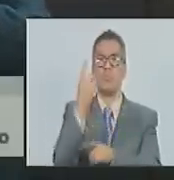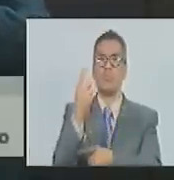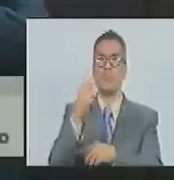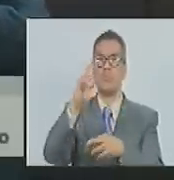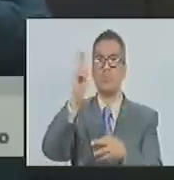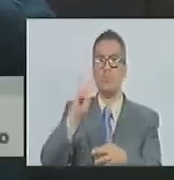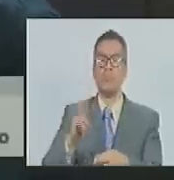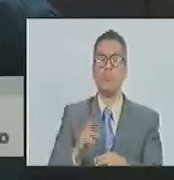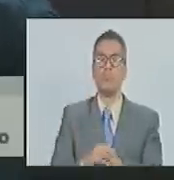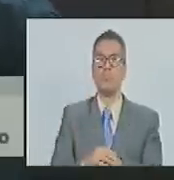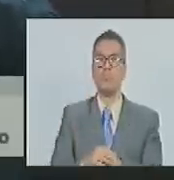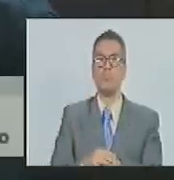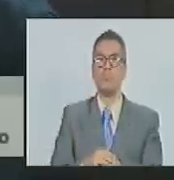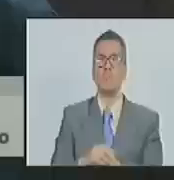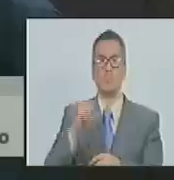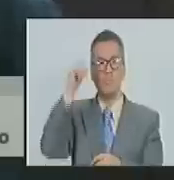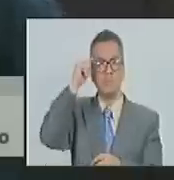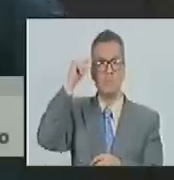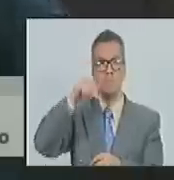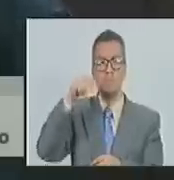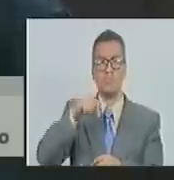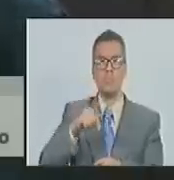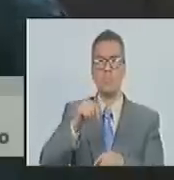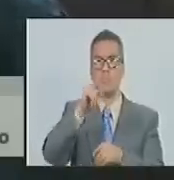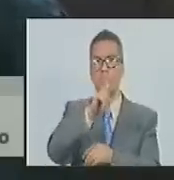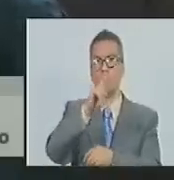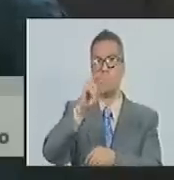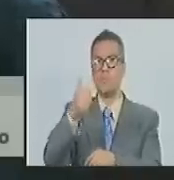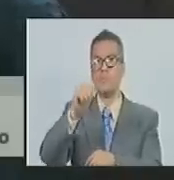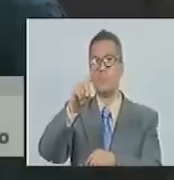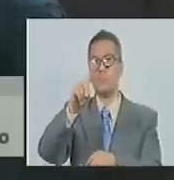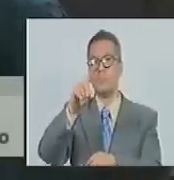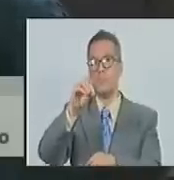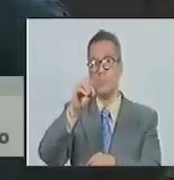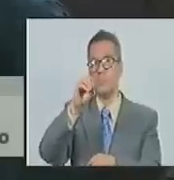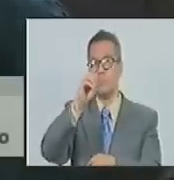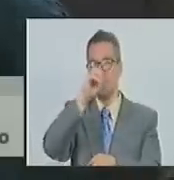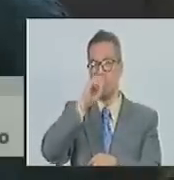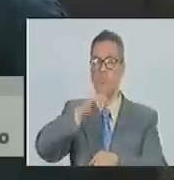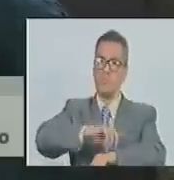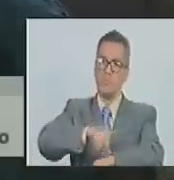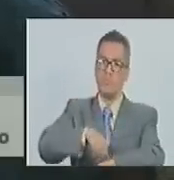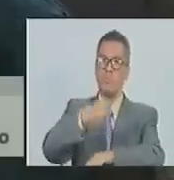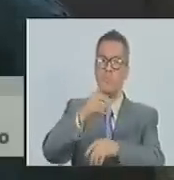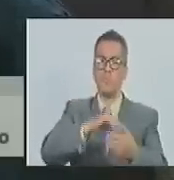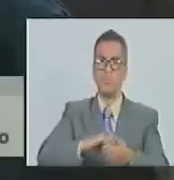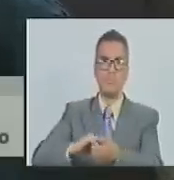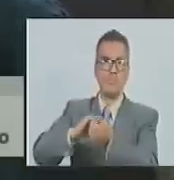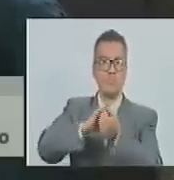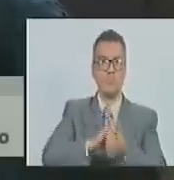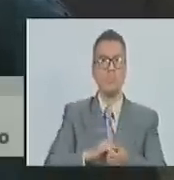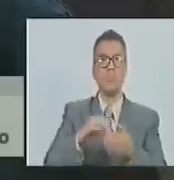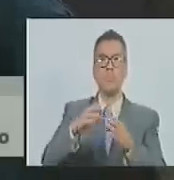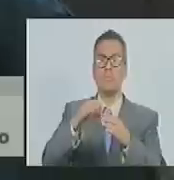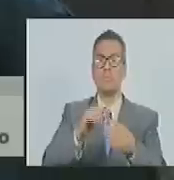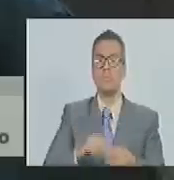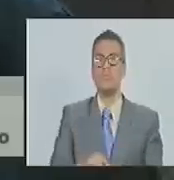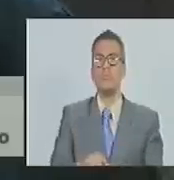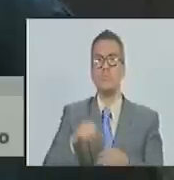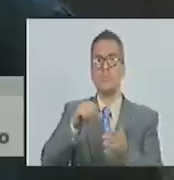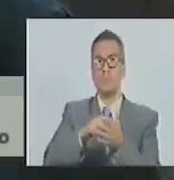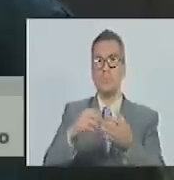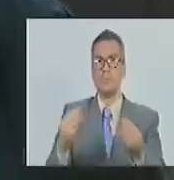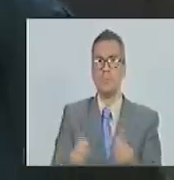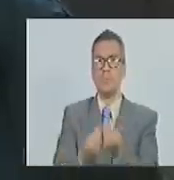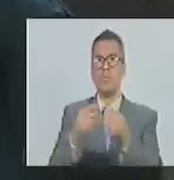República. Hoy, 210 años después, en la ciudad de Trujillo, en el estado de Trujillo, de la